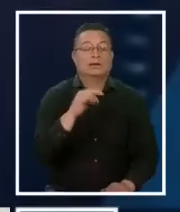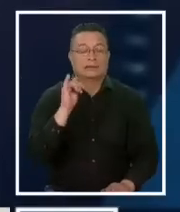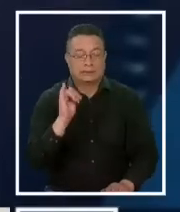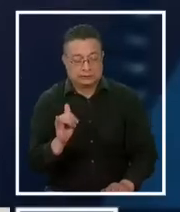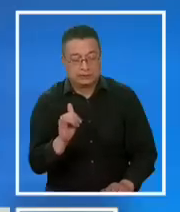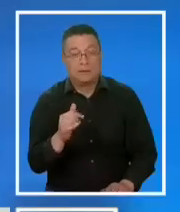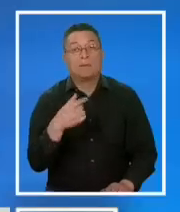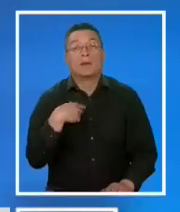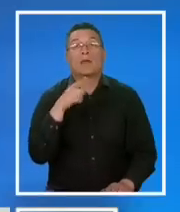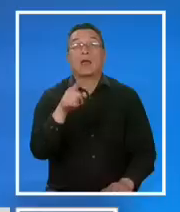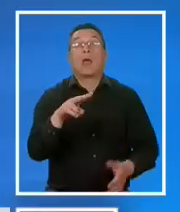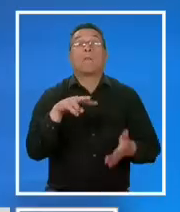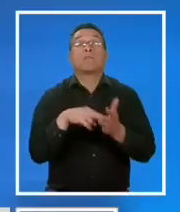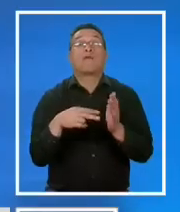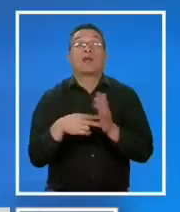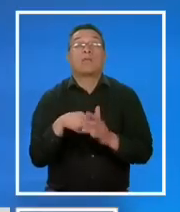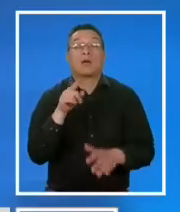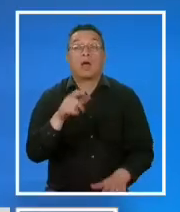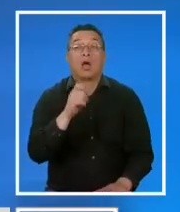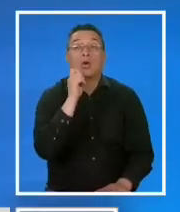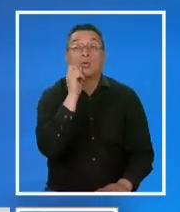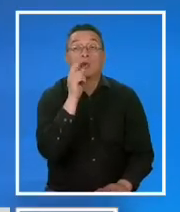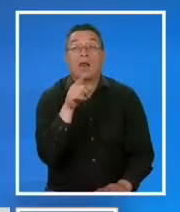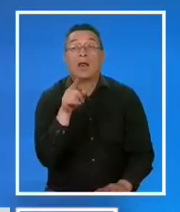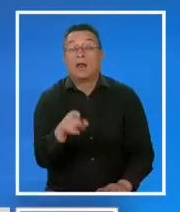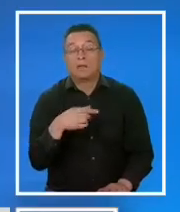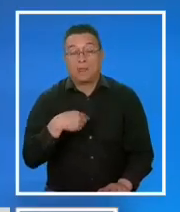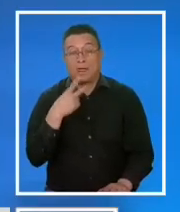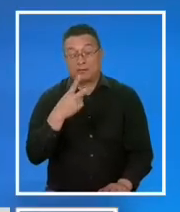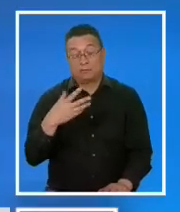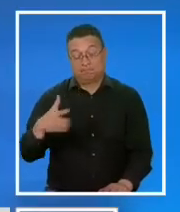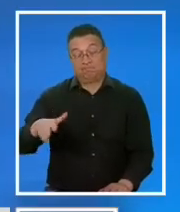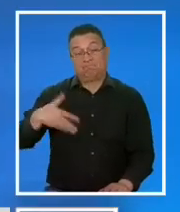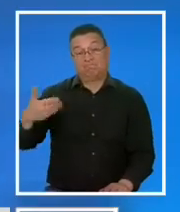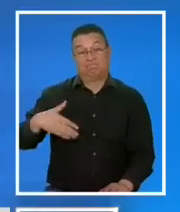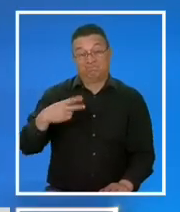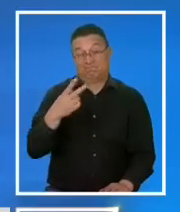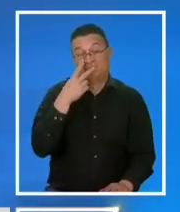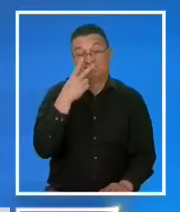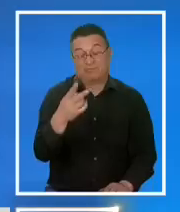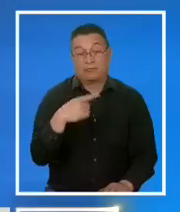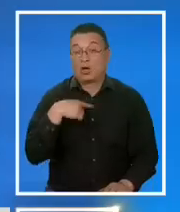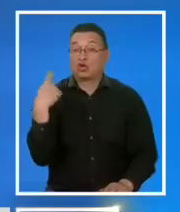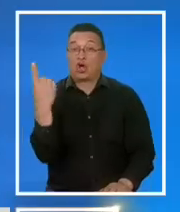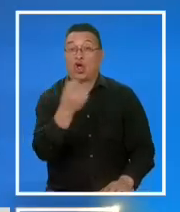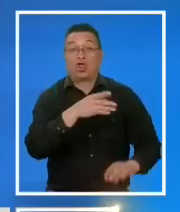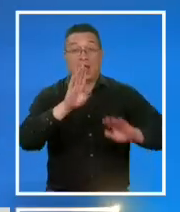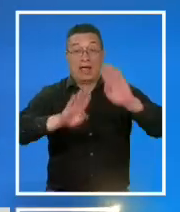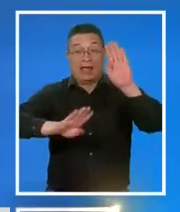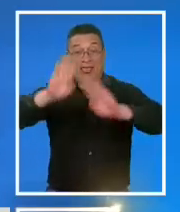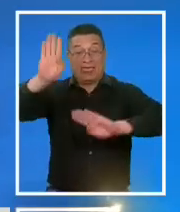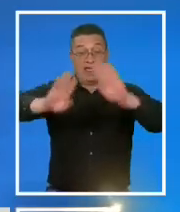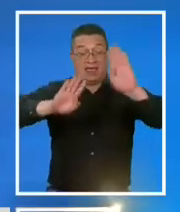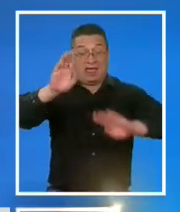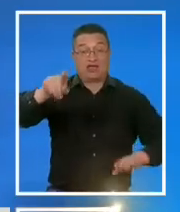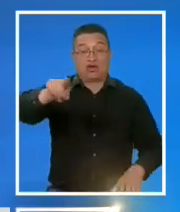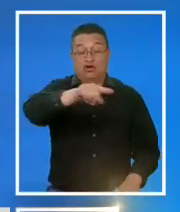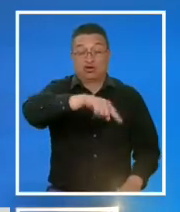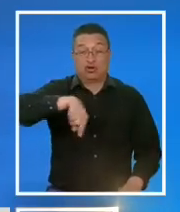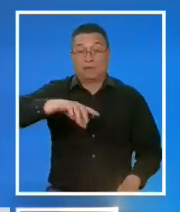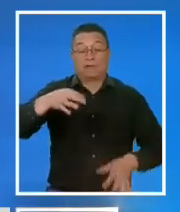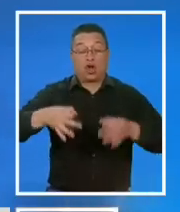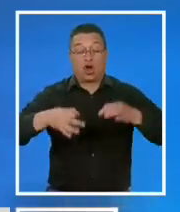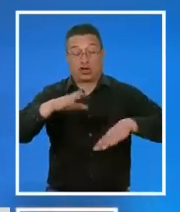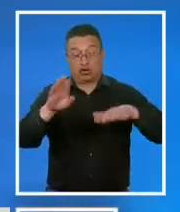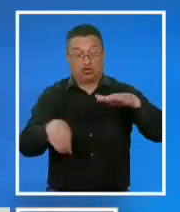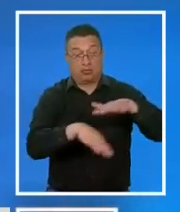que Aquí el problema no es Yo lamento que que porque creo que todos los candidatos que estaban si la Corte Suprema